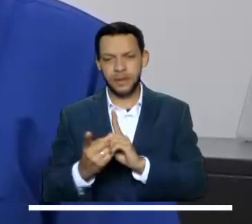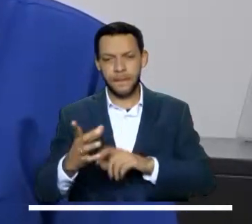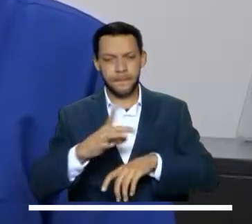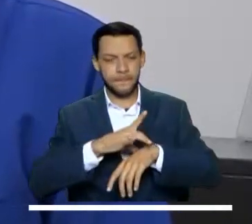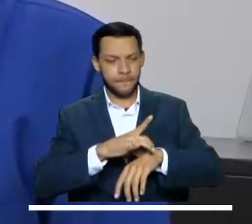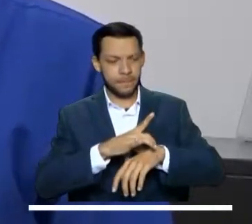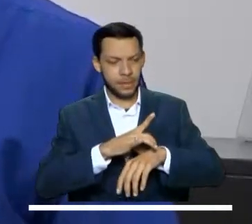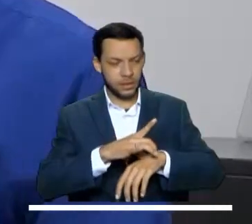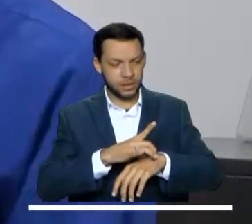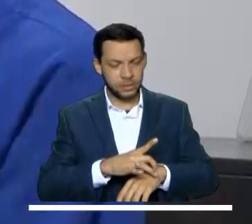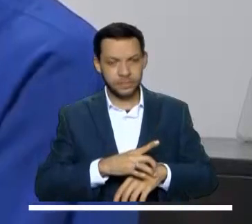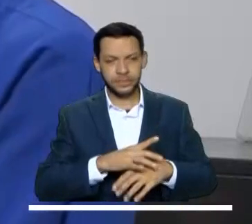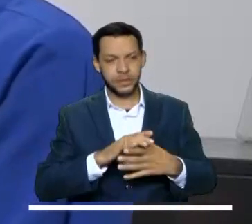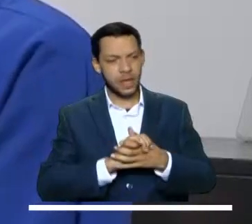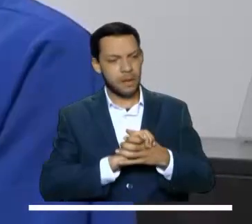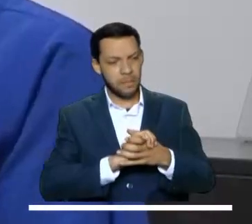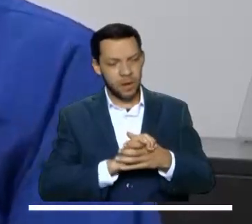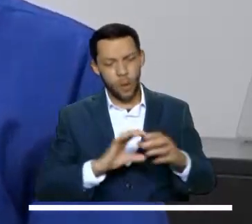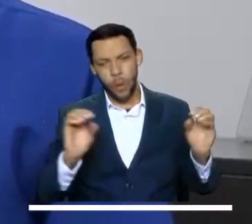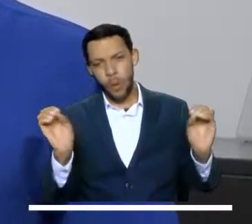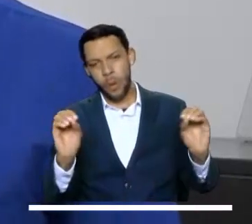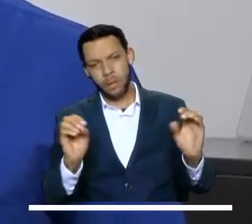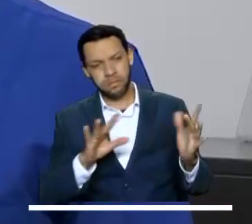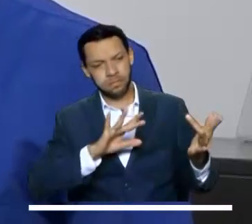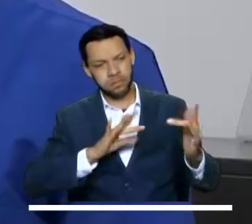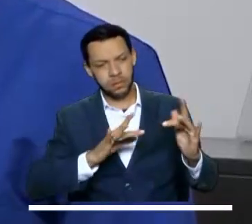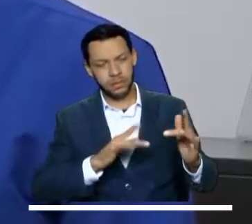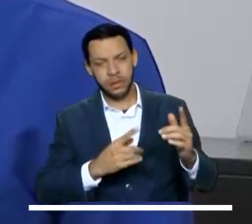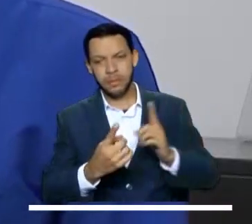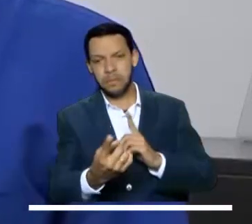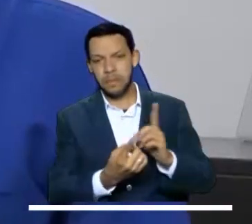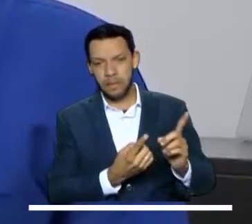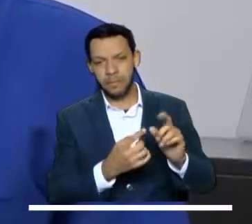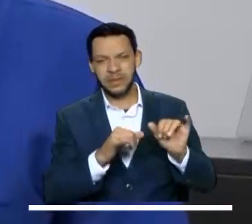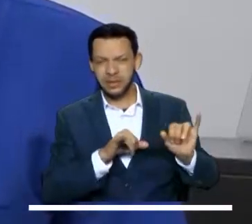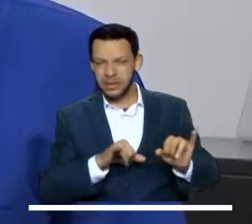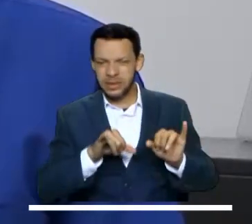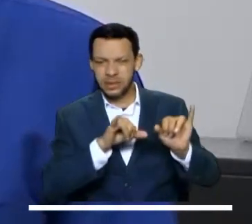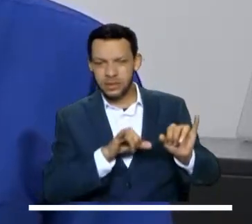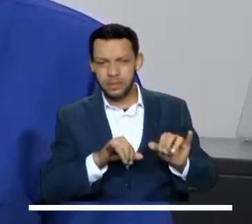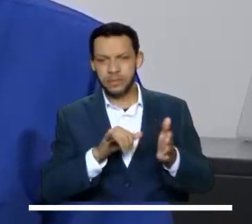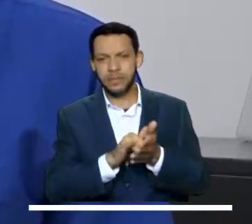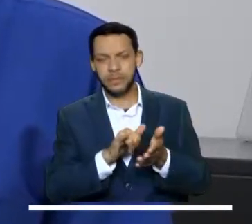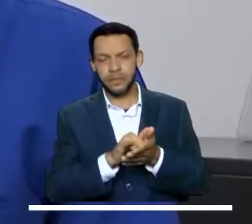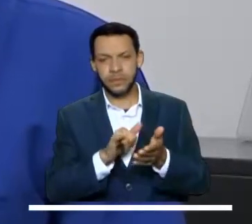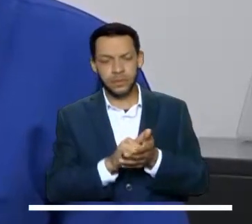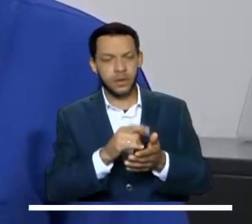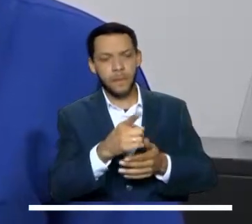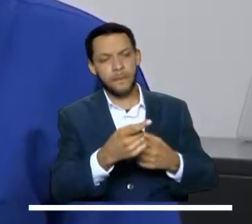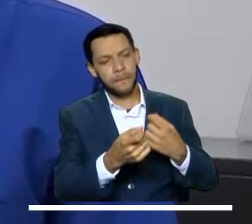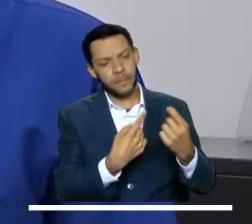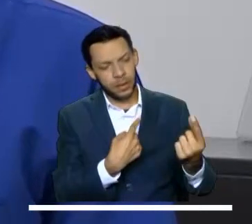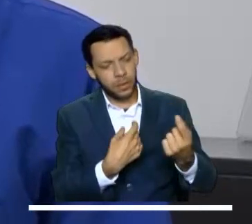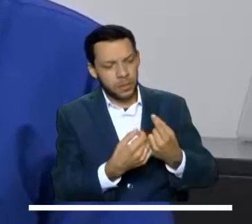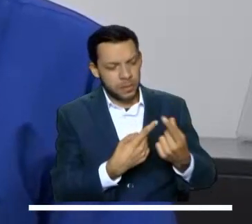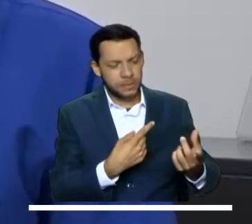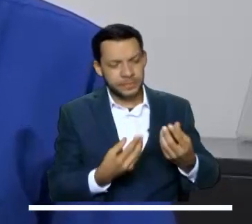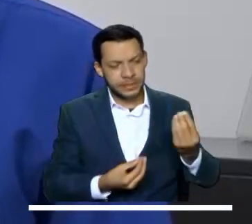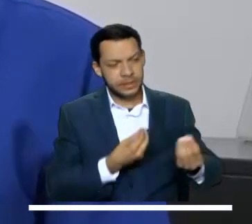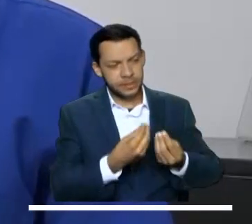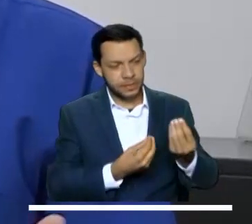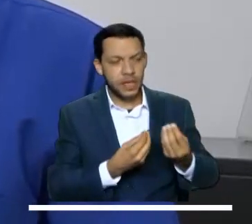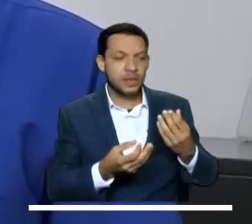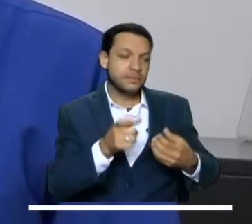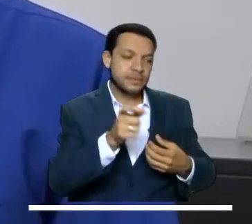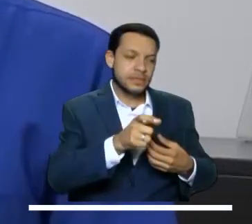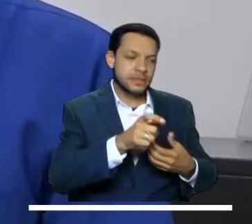sea, si somos amigos de ese médico, como le pasa a Juan Enrique, como me pasa a mí o le pasa a Luis Miguel, en un pasillo, en un centro comercial, de indicarle al paciente, sí, bueno, es